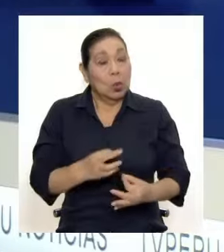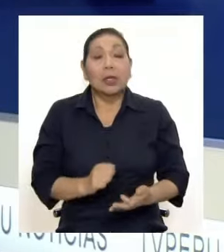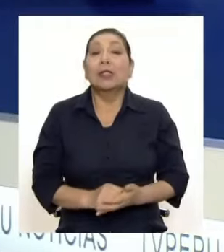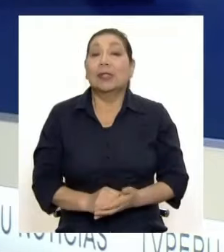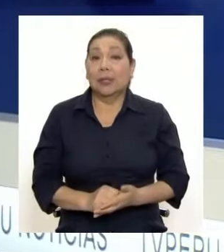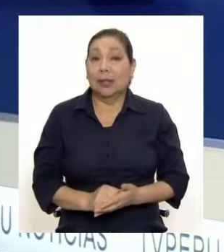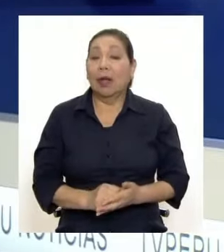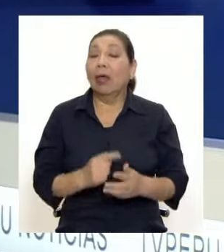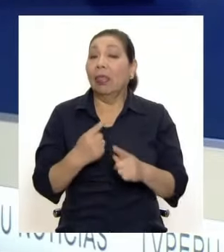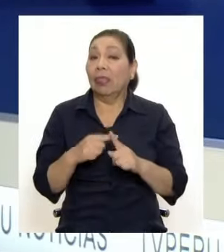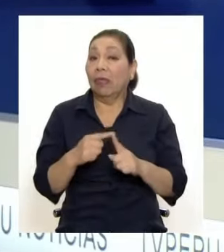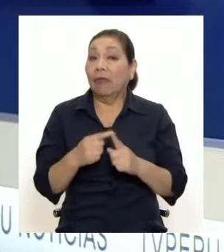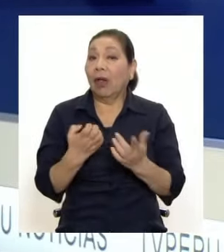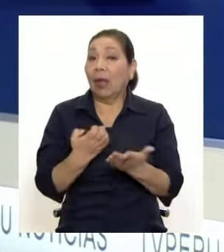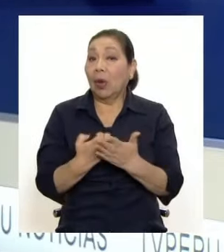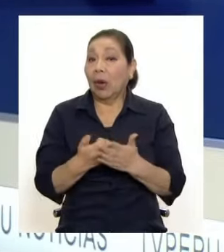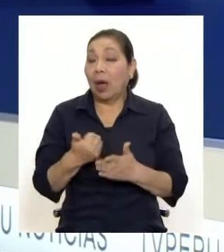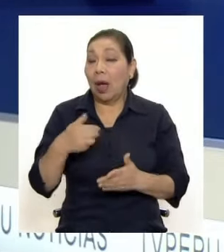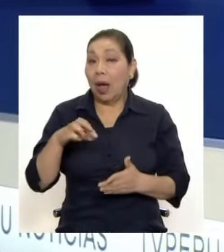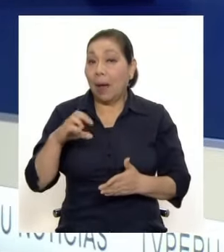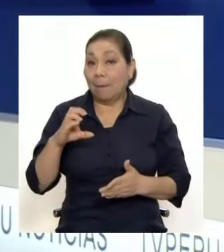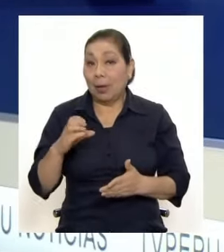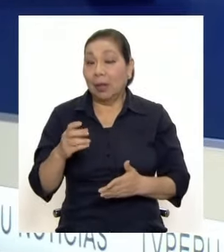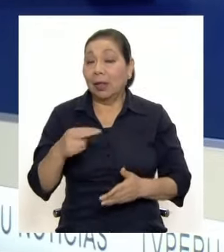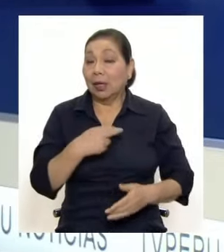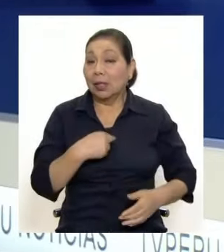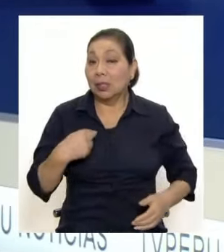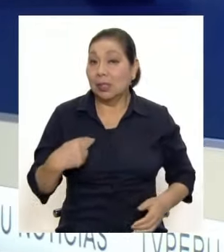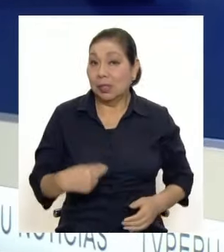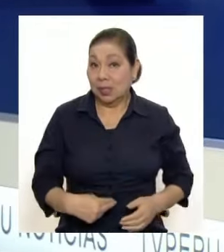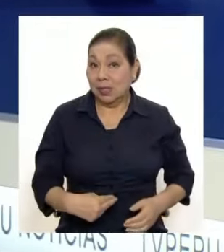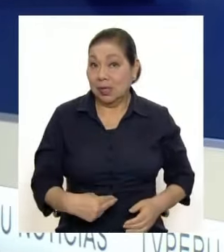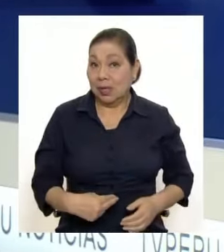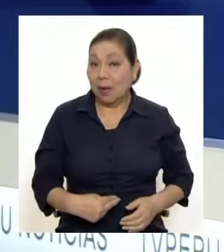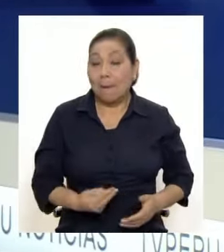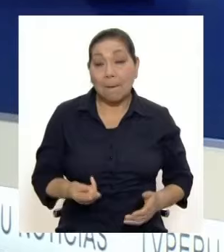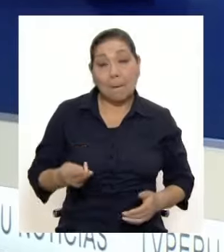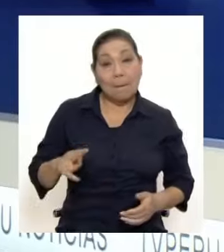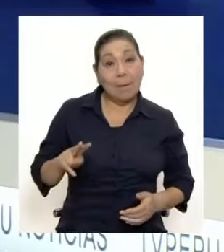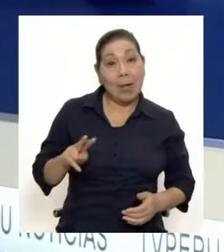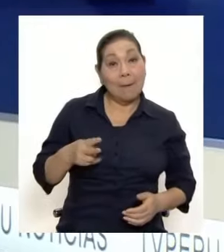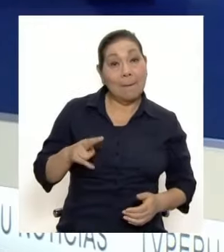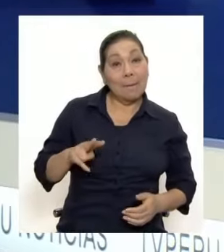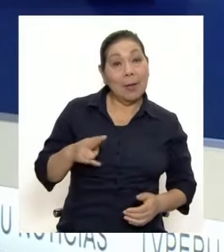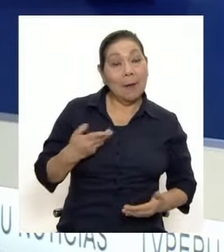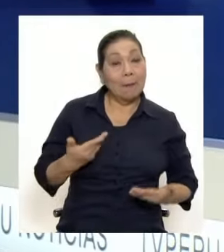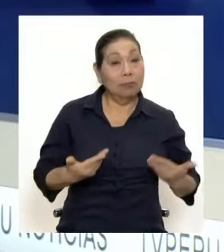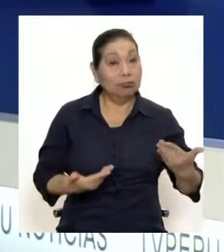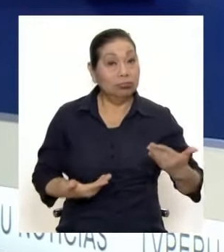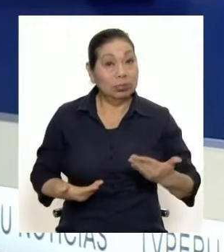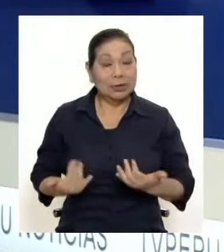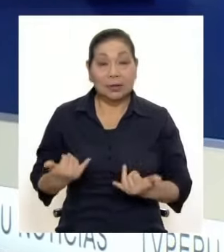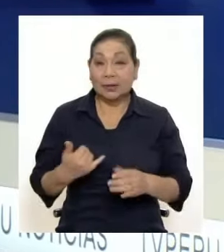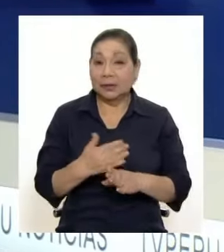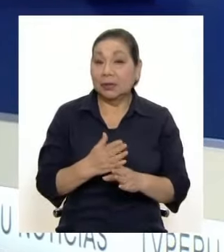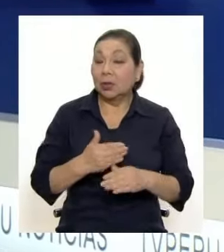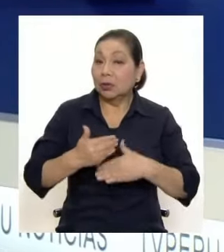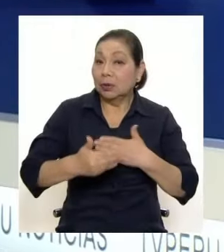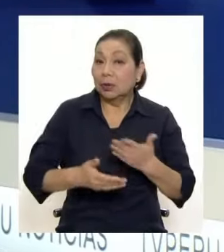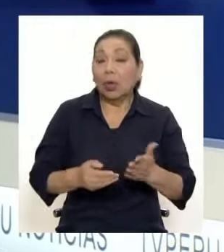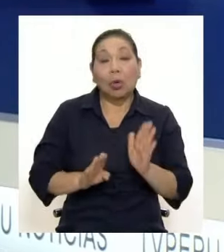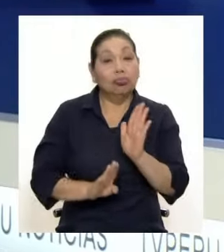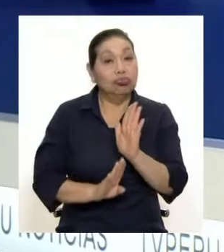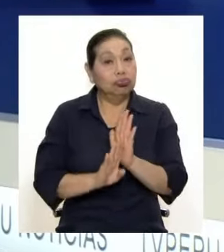de las diferentes economías de apec en especial de China para incrementar la inversión en el Perú y de esta forma generar